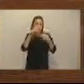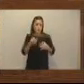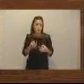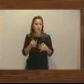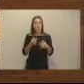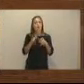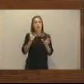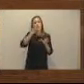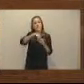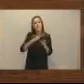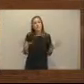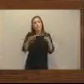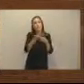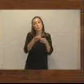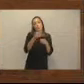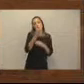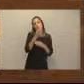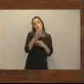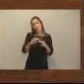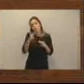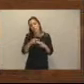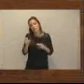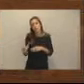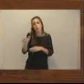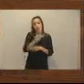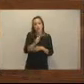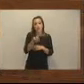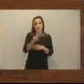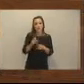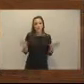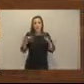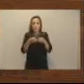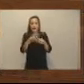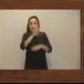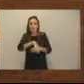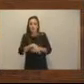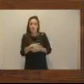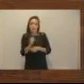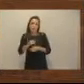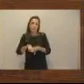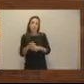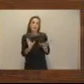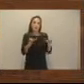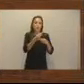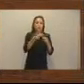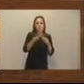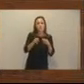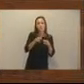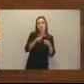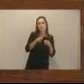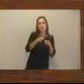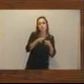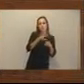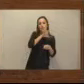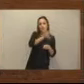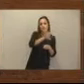el grupo parlamentario europeo que ustedes comparten con Convergencia Democrática de Cataluña y el Partido Nacionalista Vasco, pero lo que seguro que